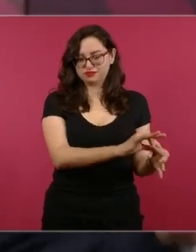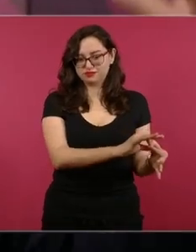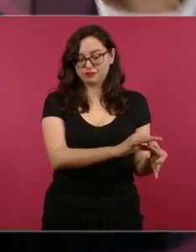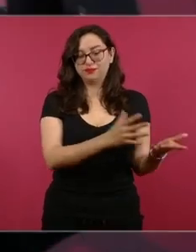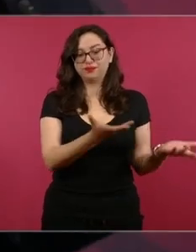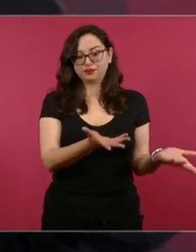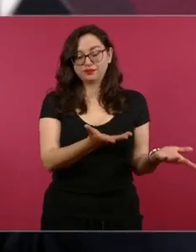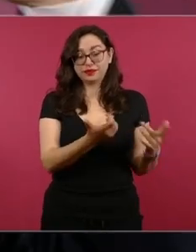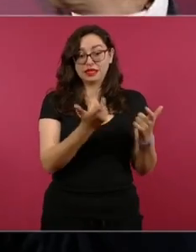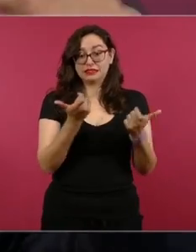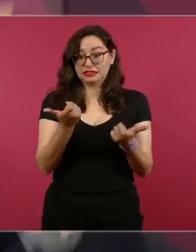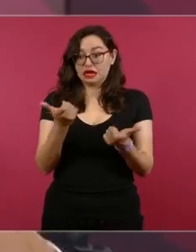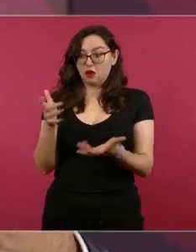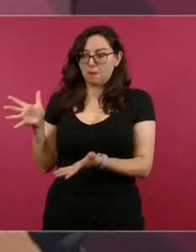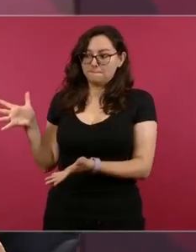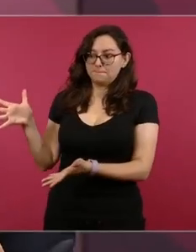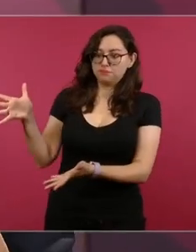administran